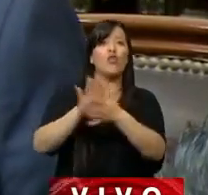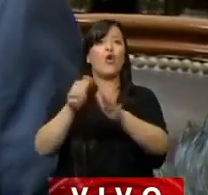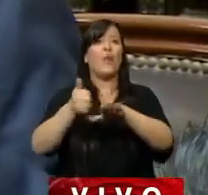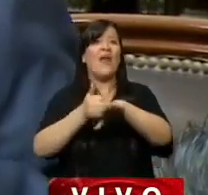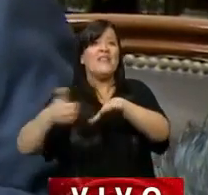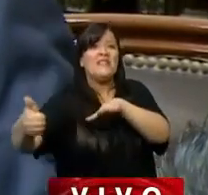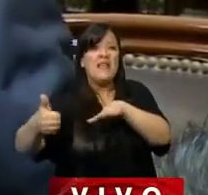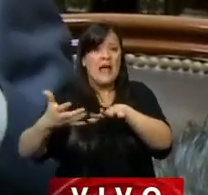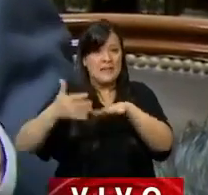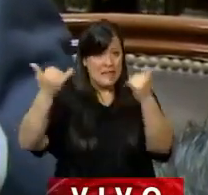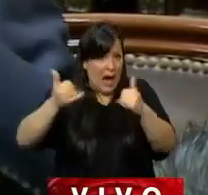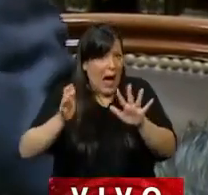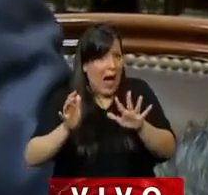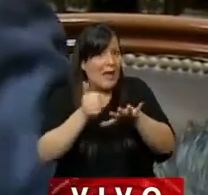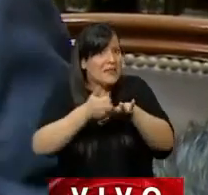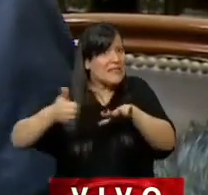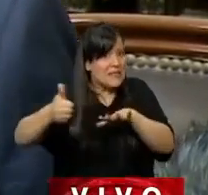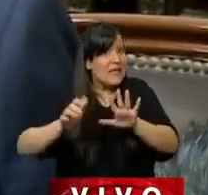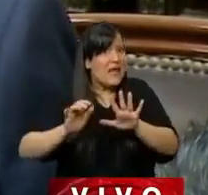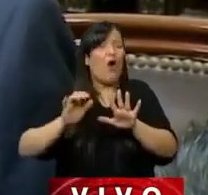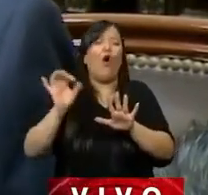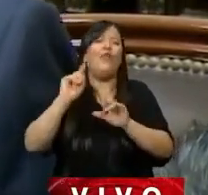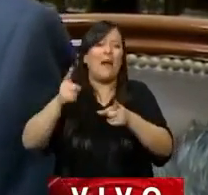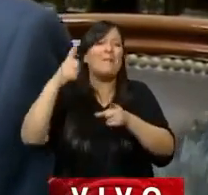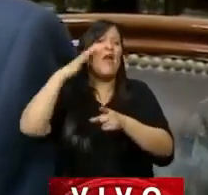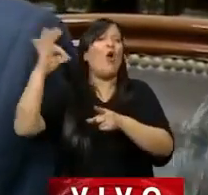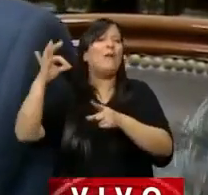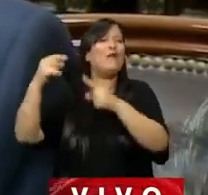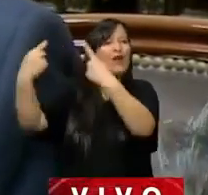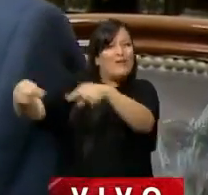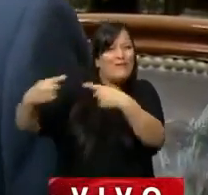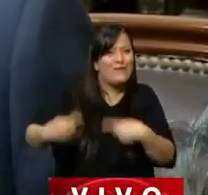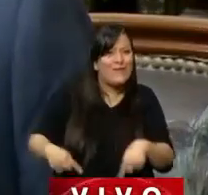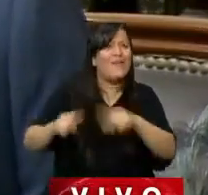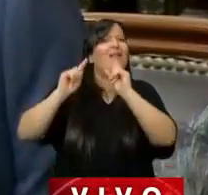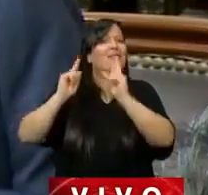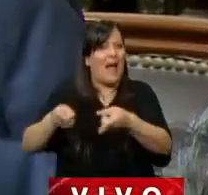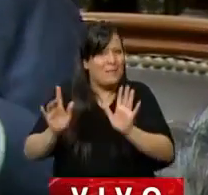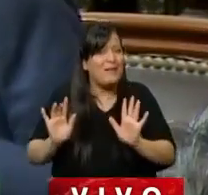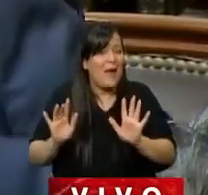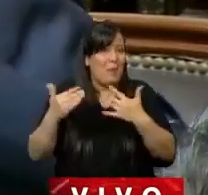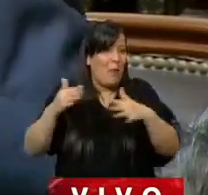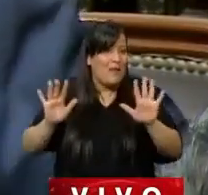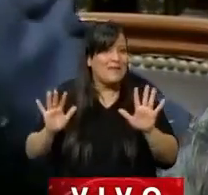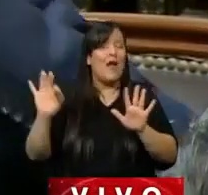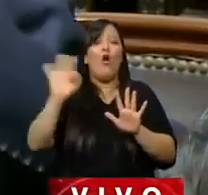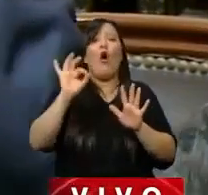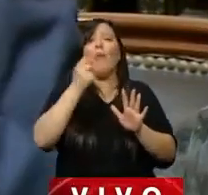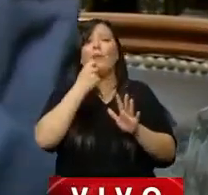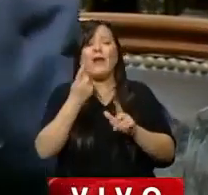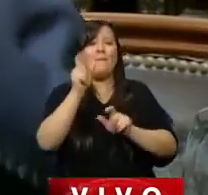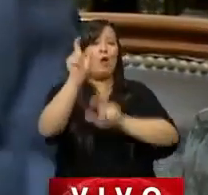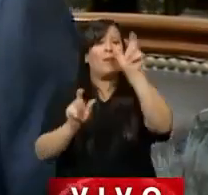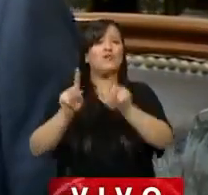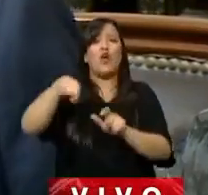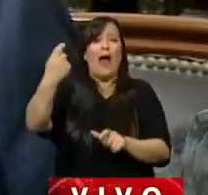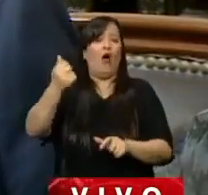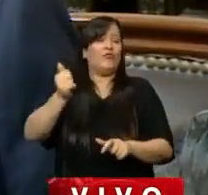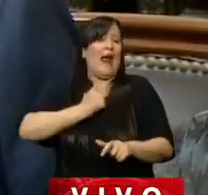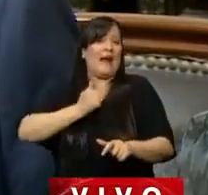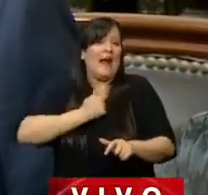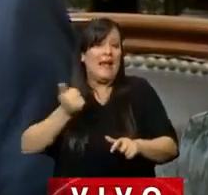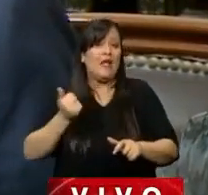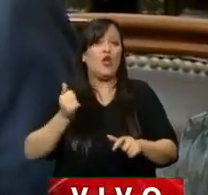disidencias, que lo tenemos y bien grandes a pesar de los avances del país, un pensamiento de odio a quienes practican otra religión o no